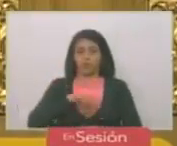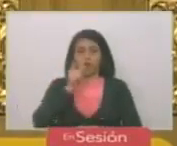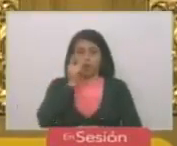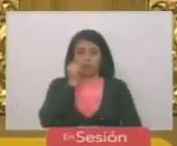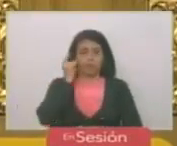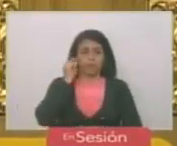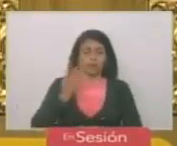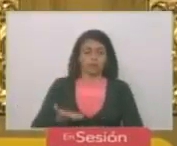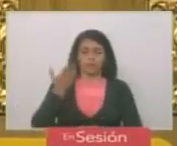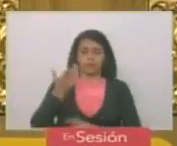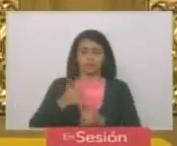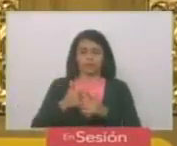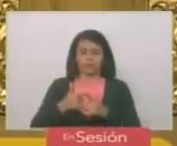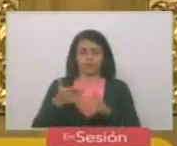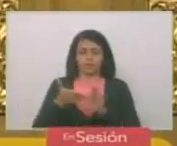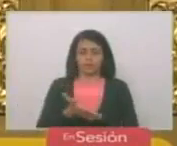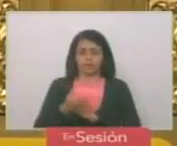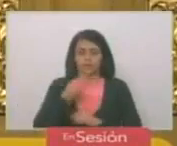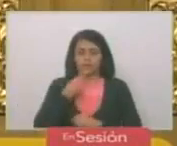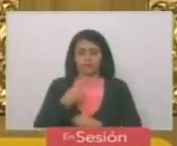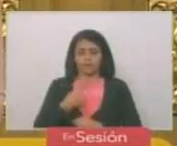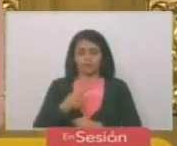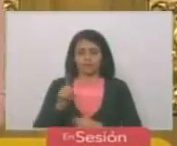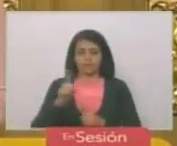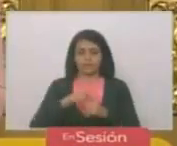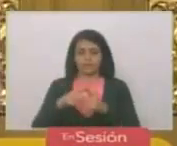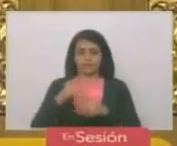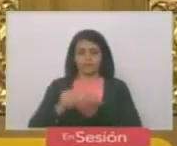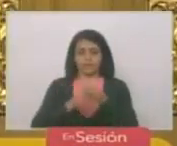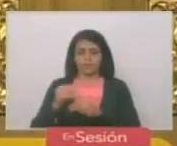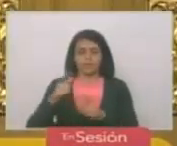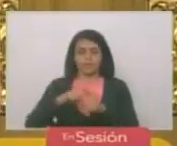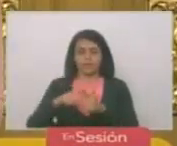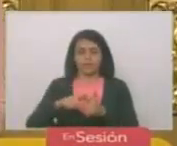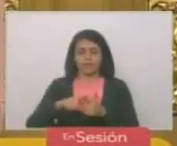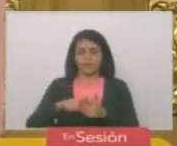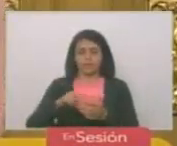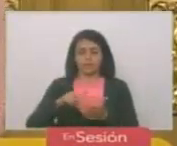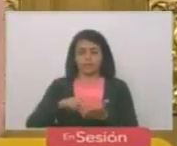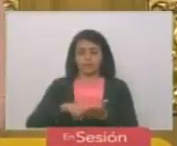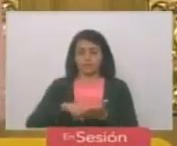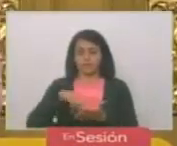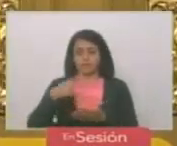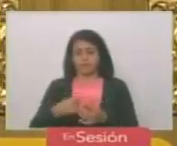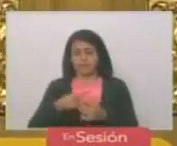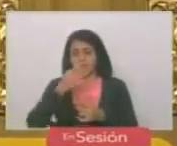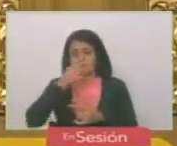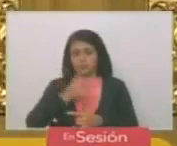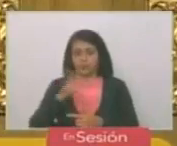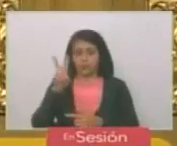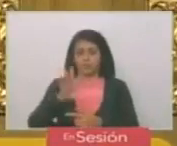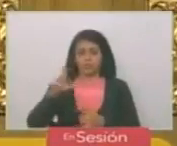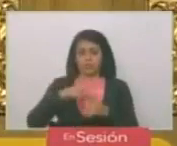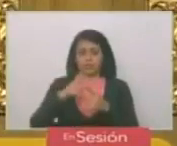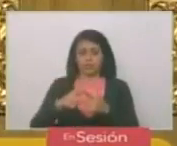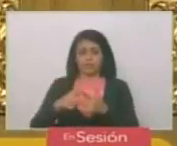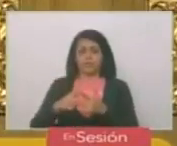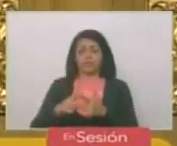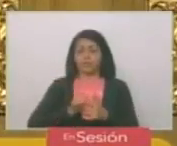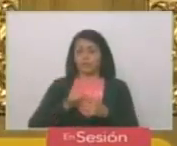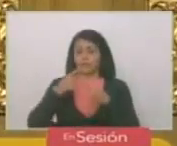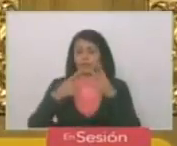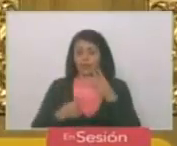es importante mencionar que no vamos a desmayar en llevar la verdad de Venezuela ante cualquier